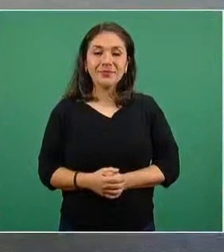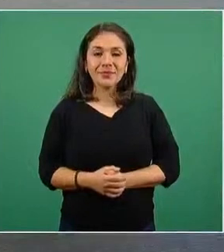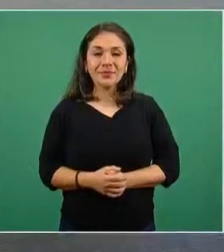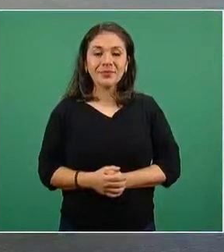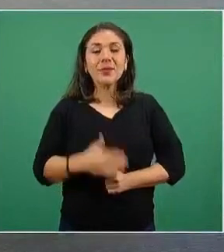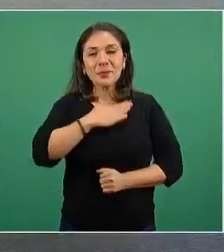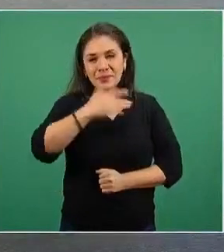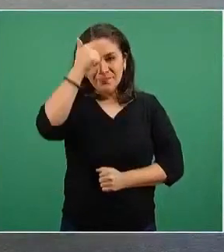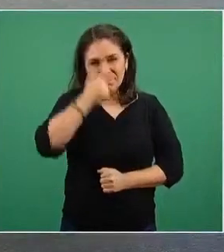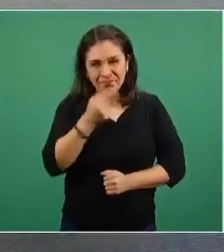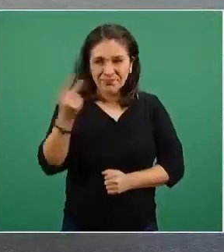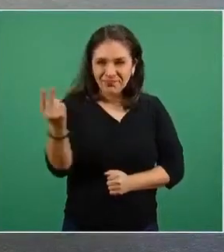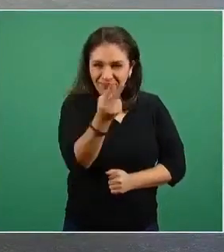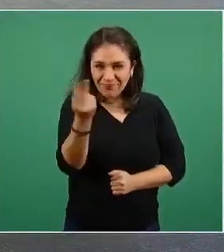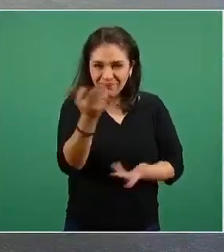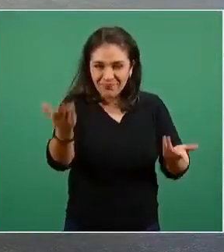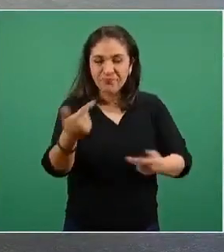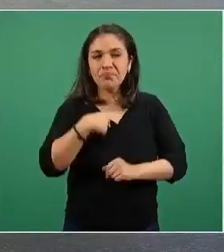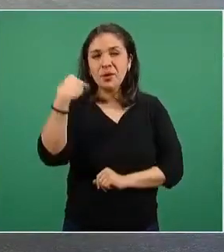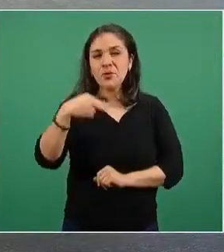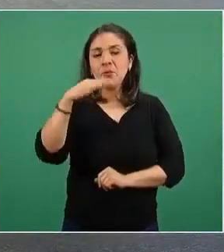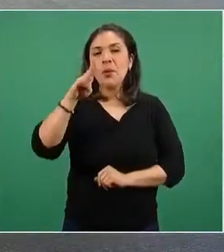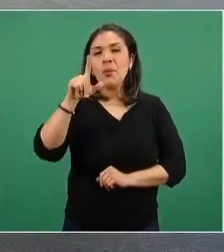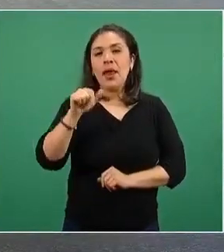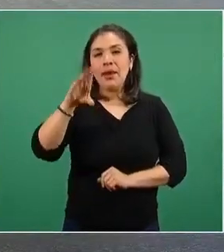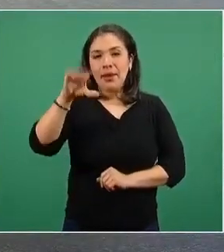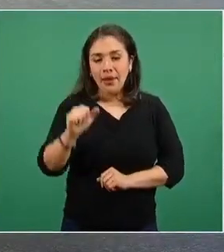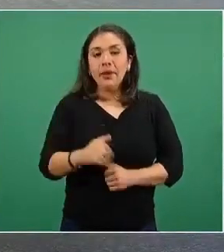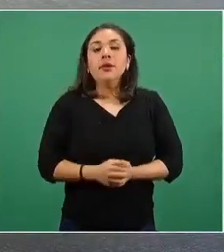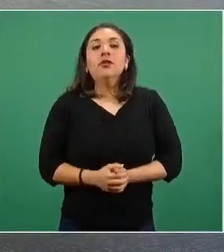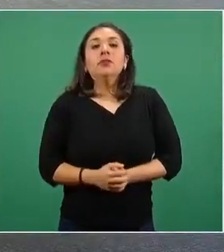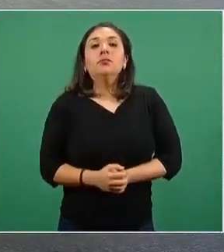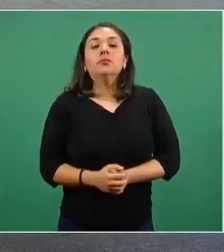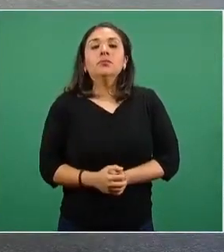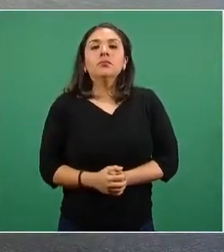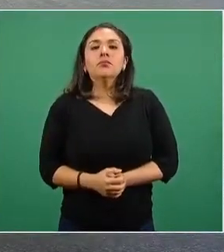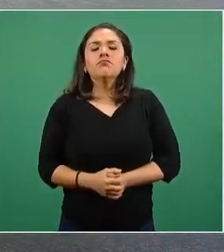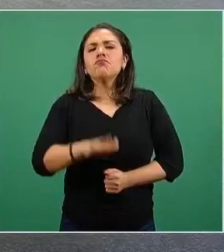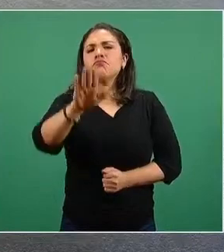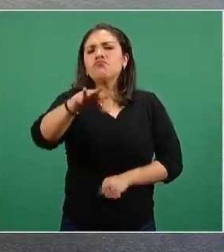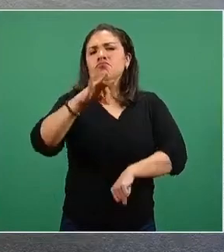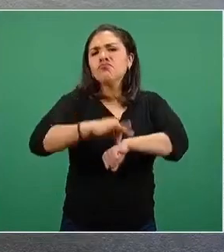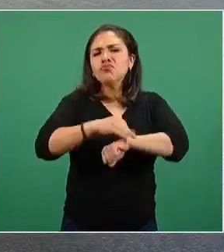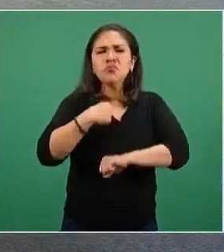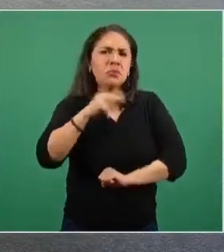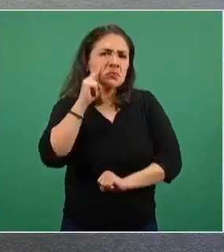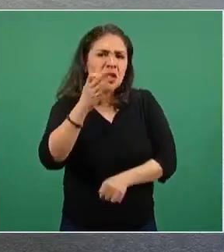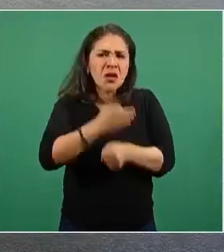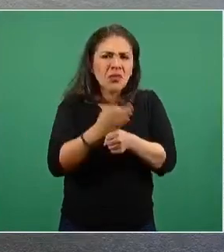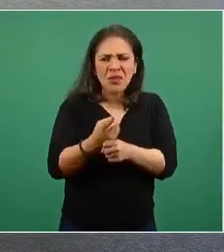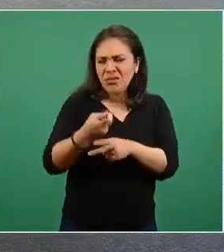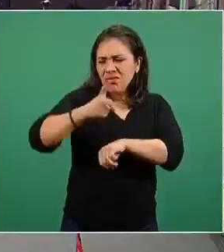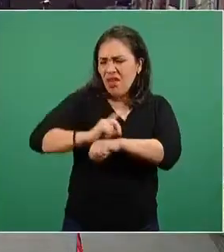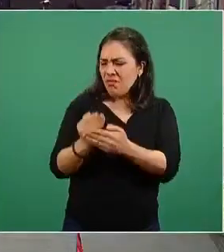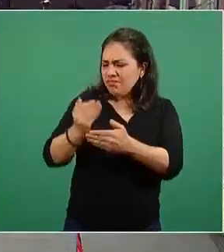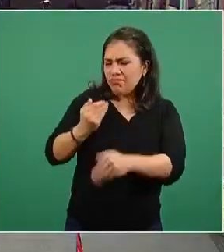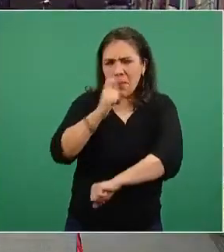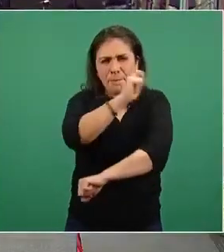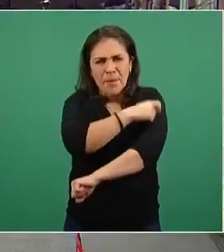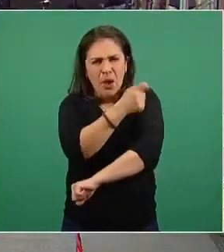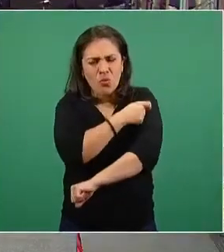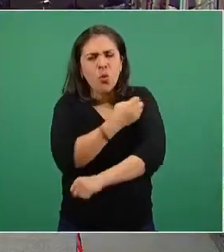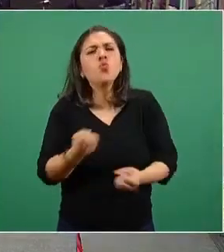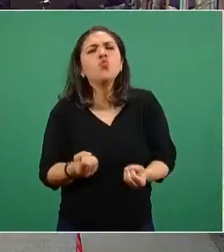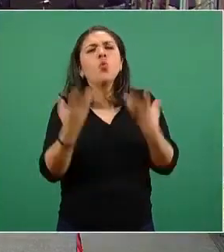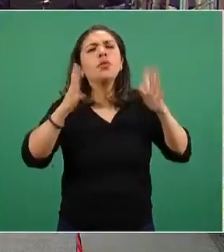Muy buenas noches a los dos. Blanca Valadez de Milenio. Doctor, durante estos días de vacunación, ¿cuántas personas